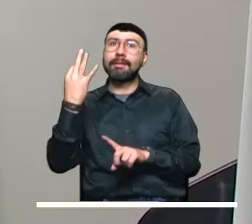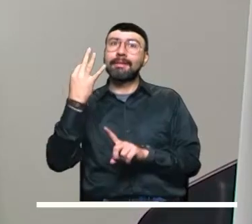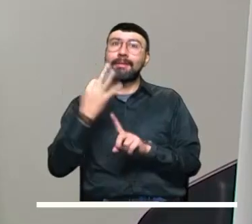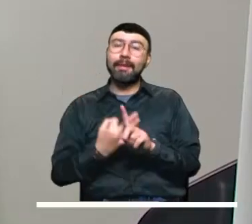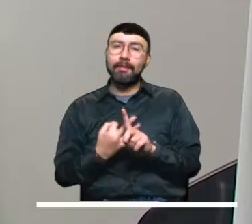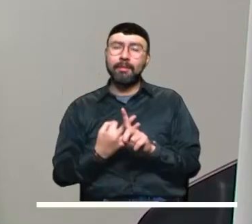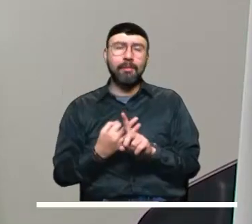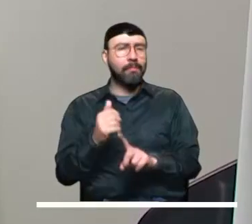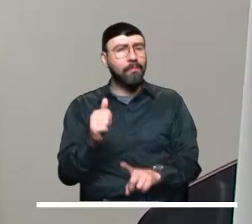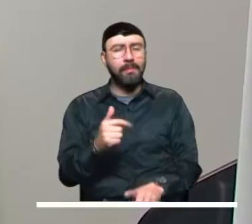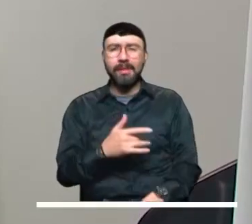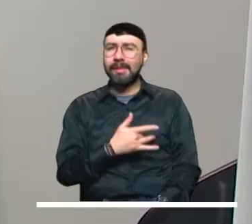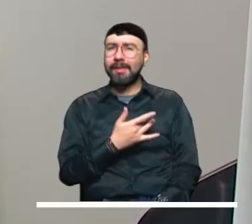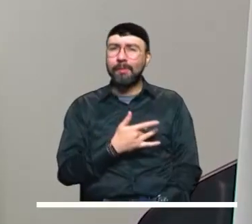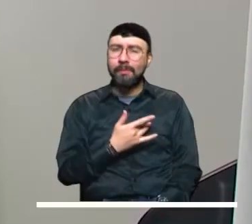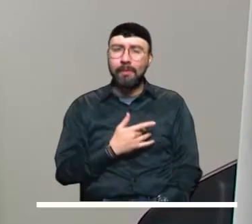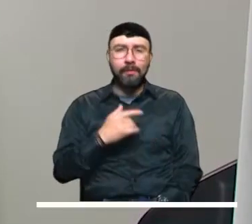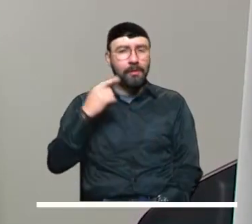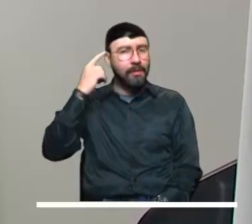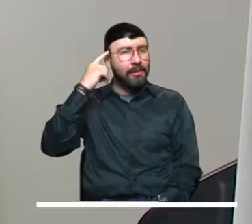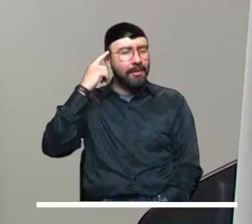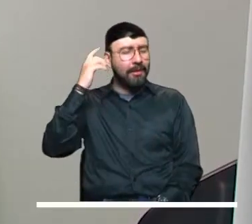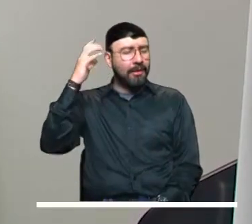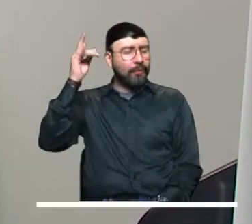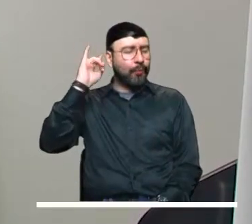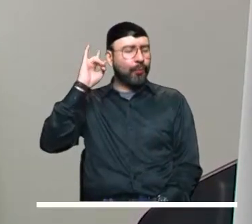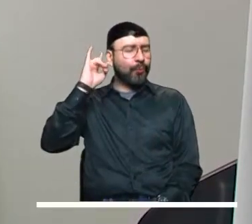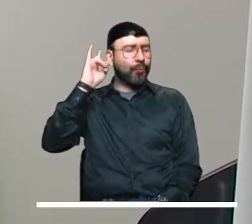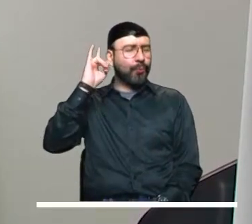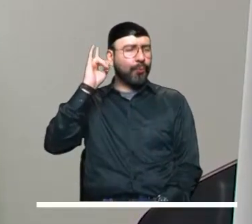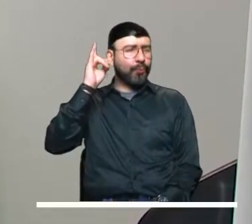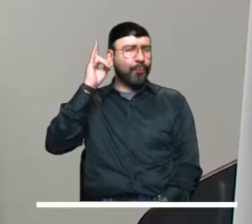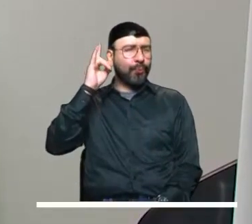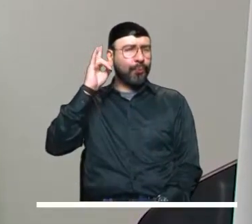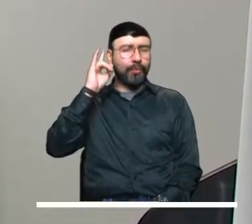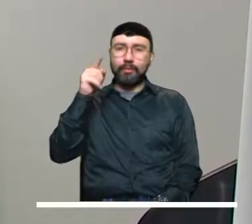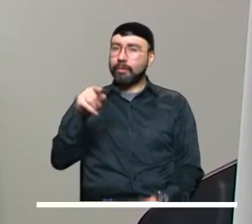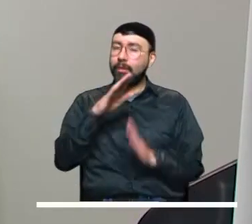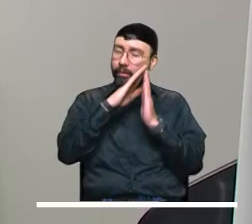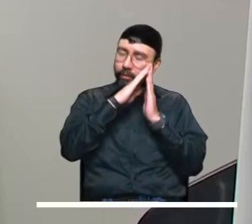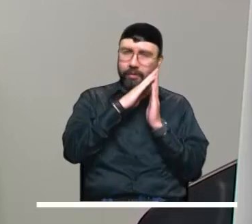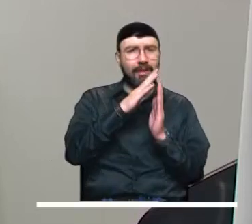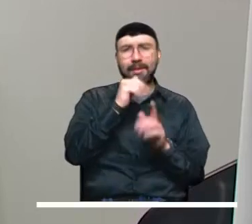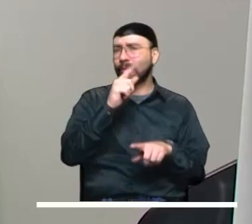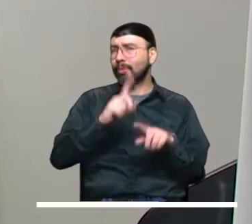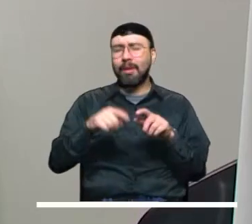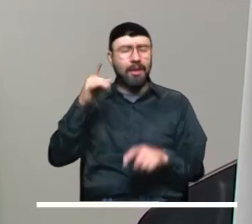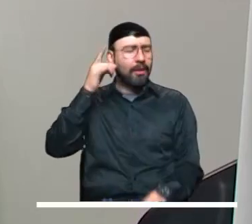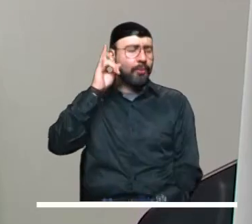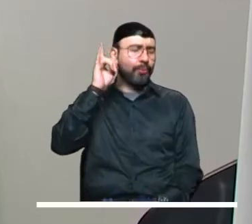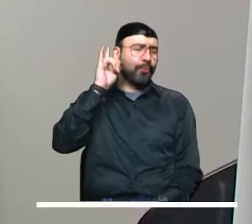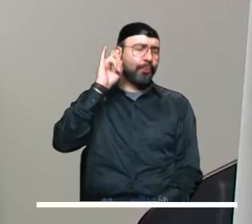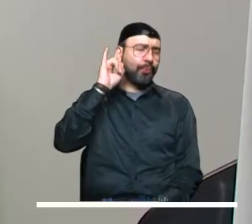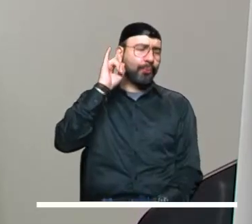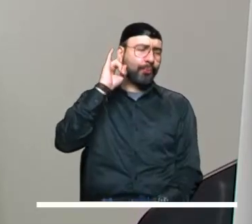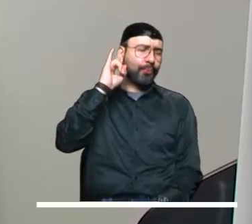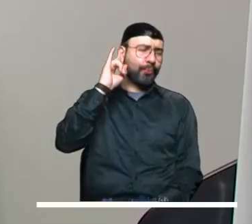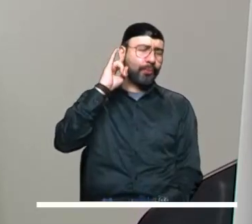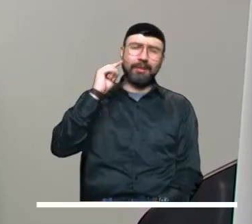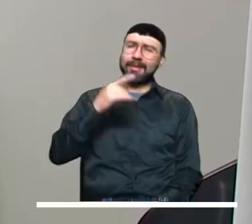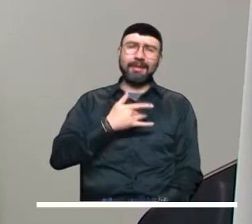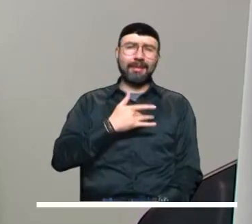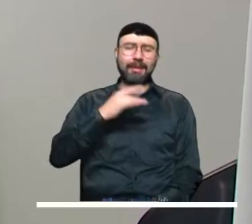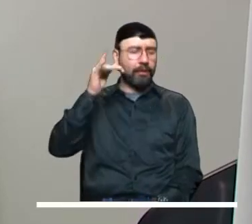3 meses sentía un radio en su cabeza todo el tiempo. Él no podía dormir, él no tenía una vida porque todo el tiempo